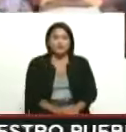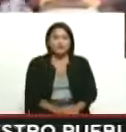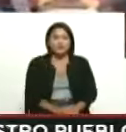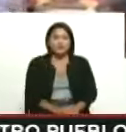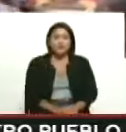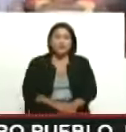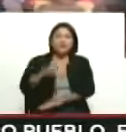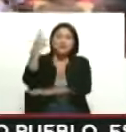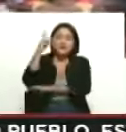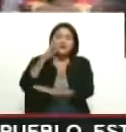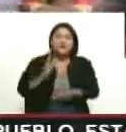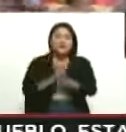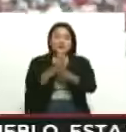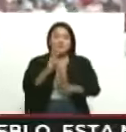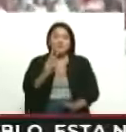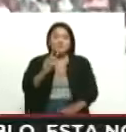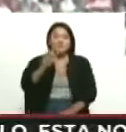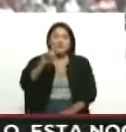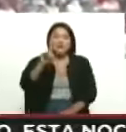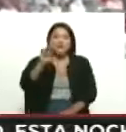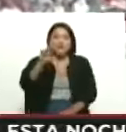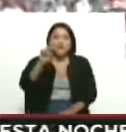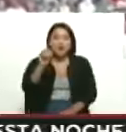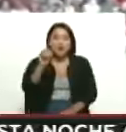Parroquia San Pedro.